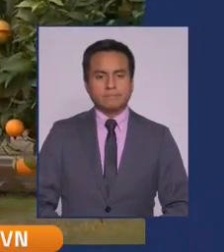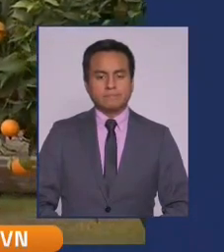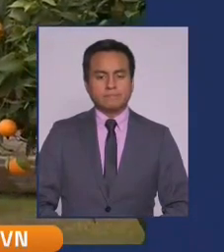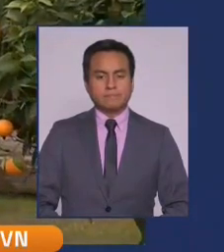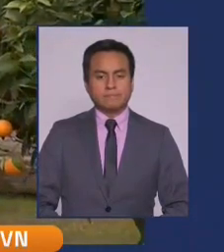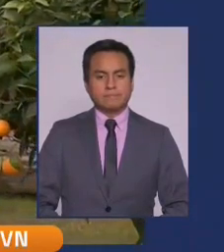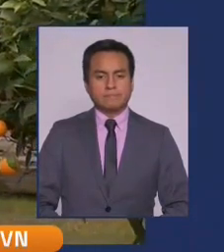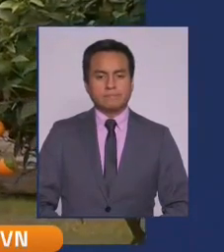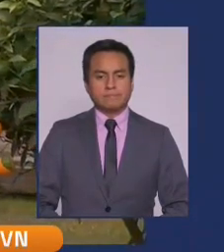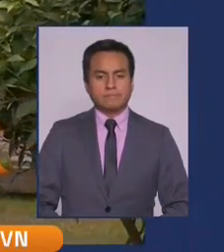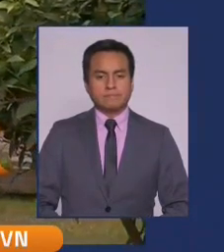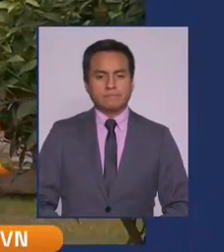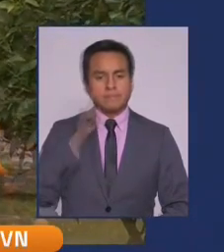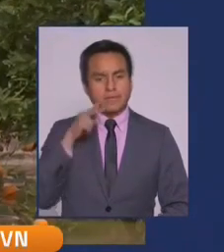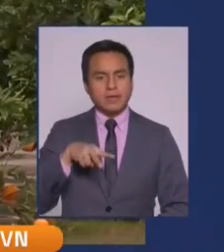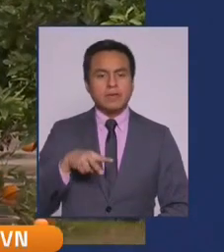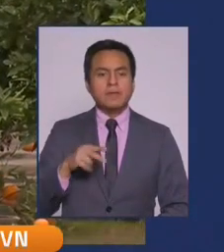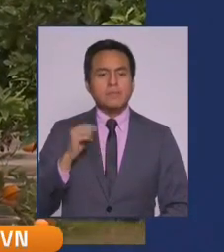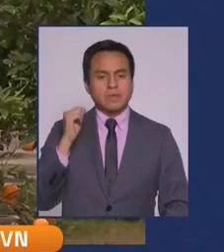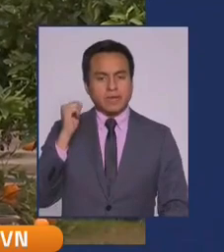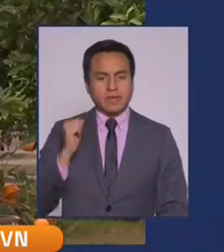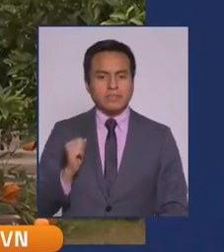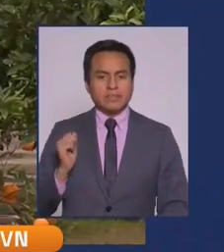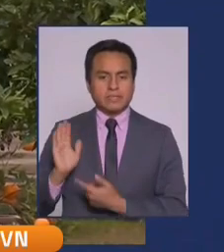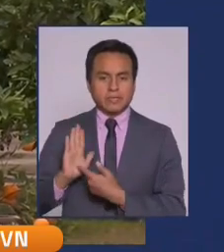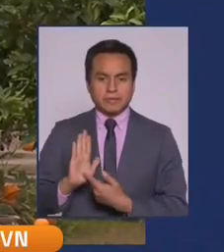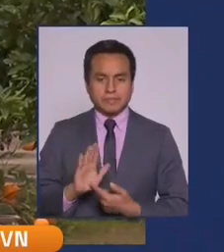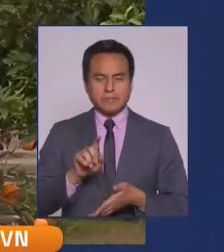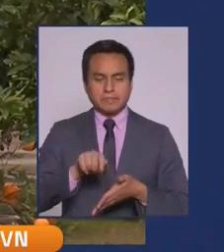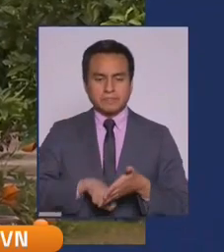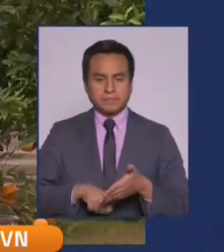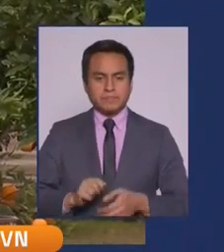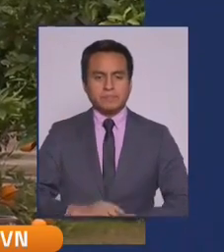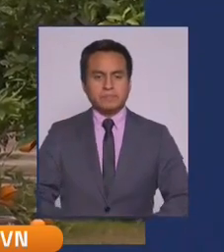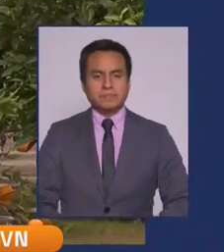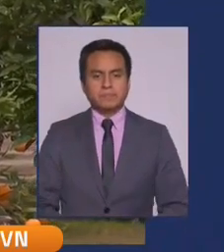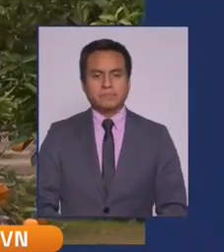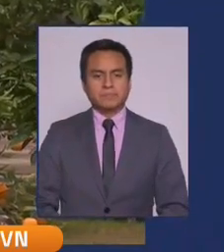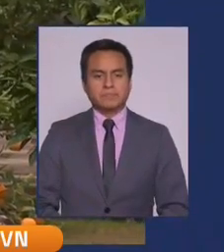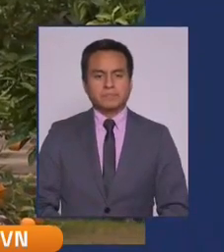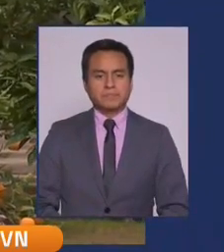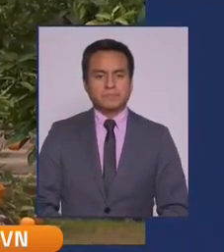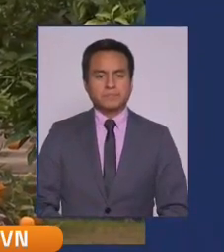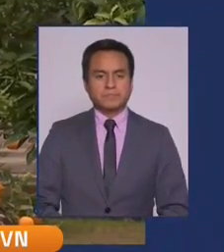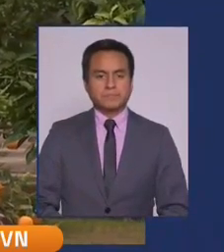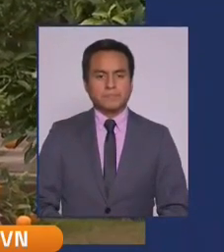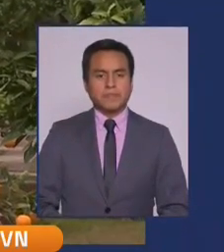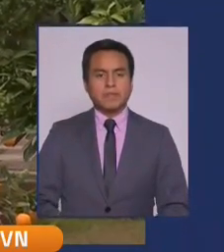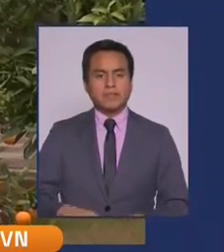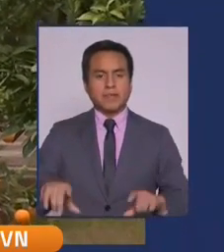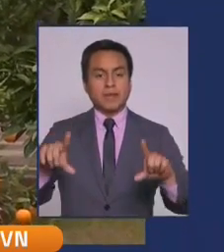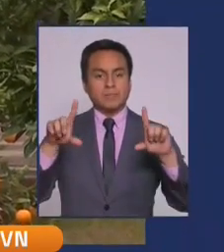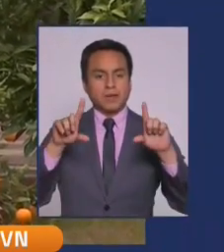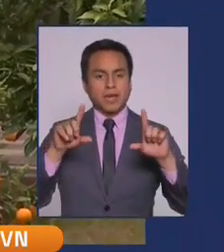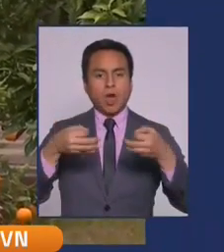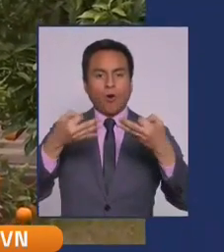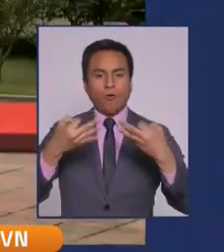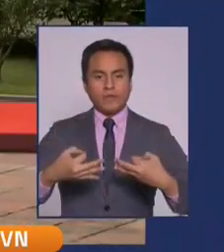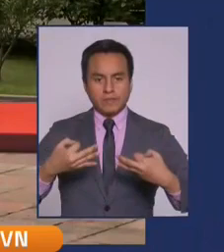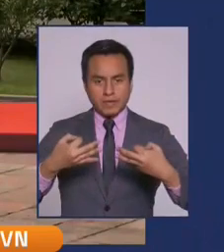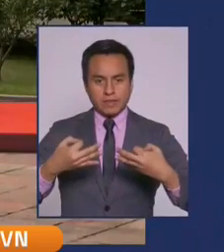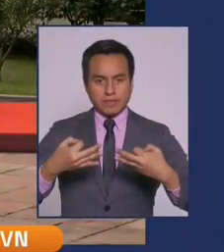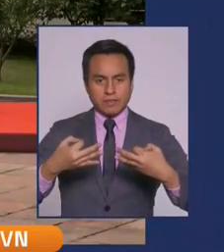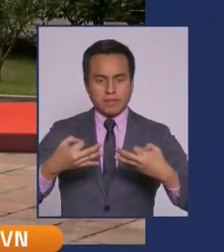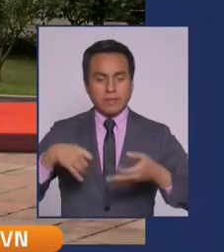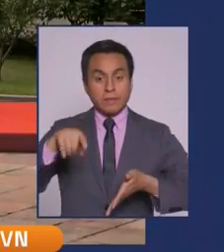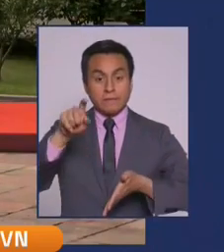no solo por este caso. Entonces, puede ser también injusto culparlos de que ellos están haciendo un traje a la medida y que Gonzalo